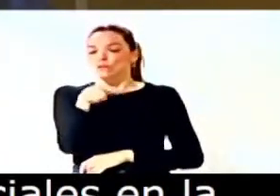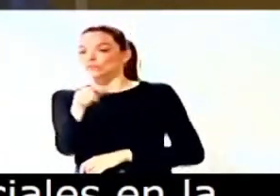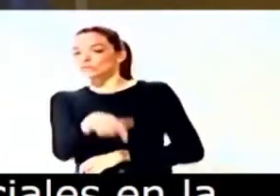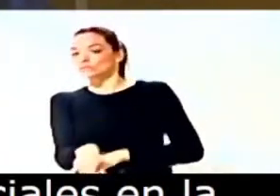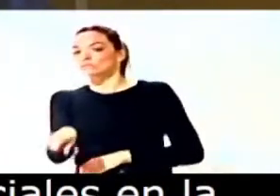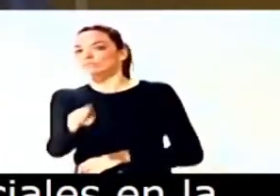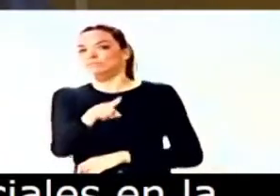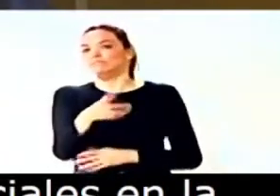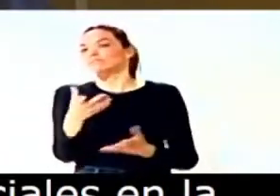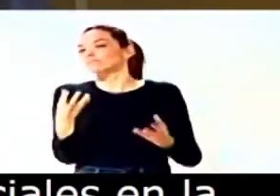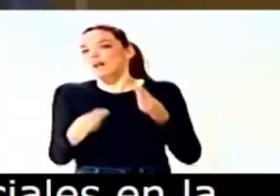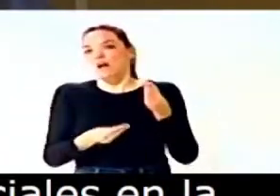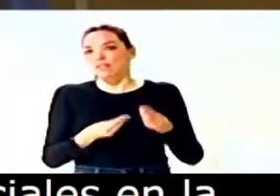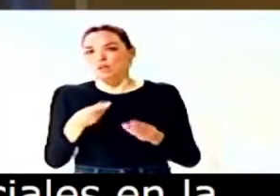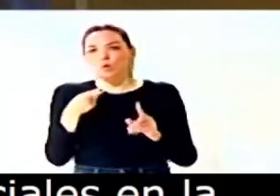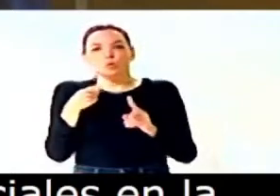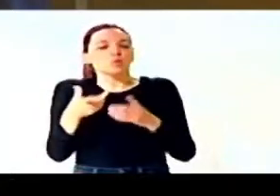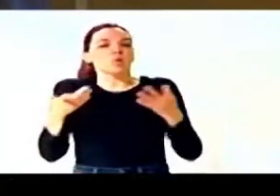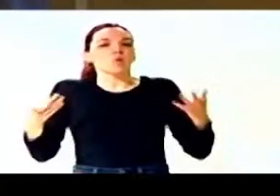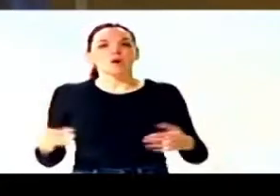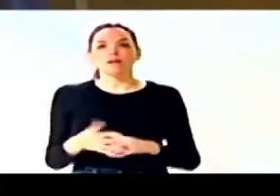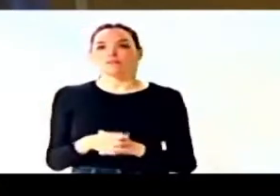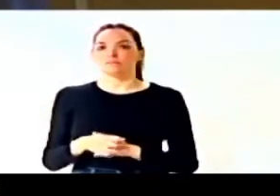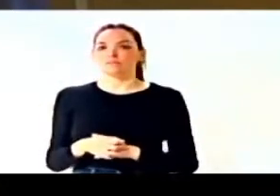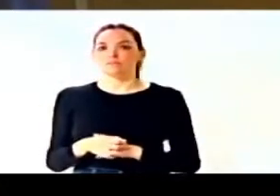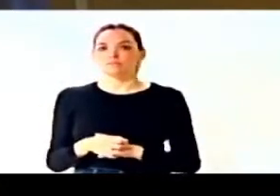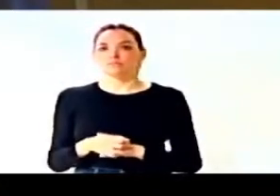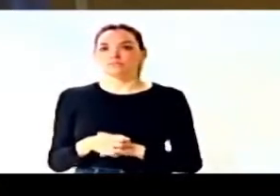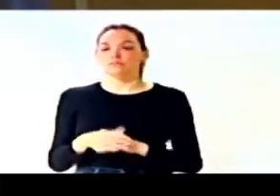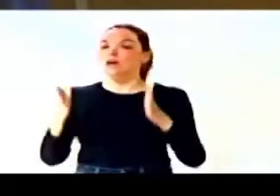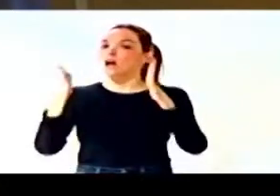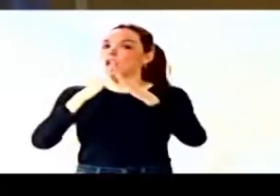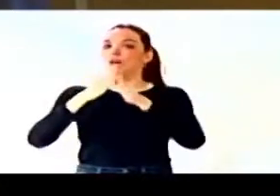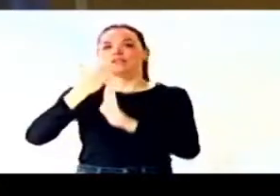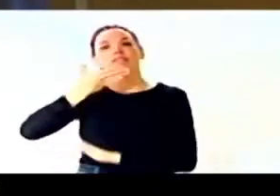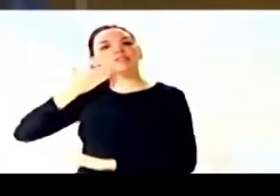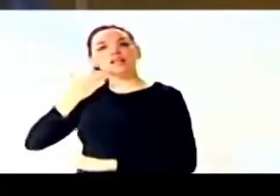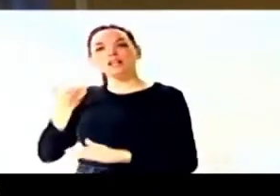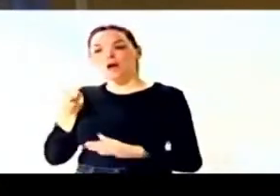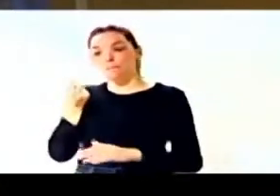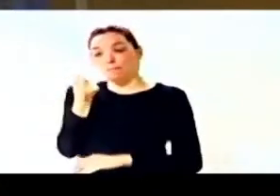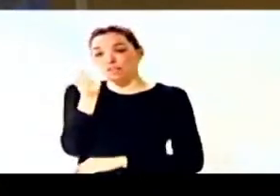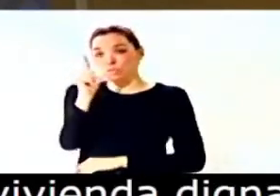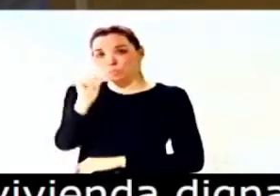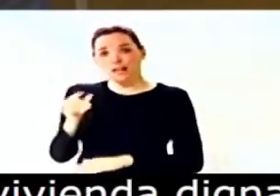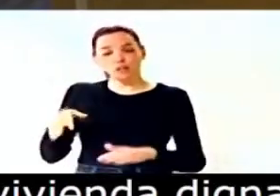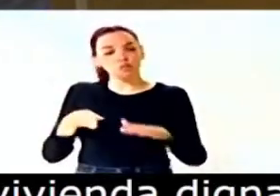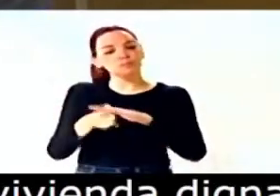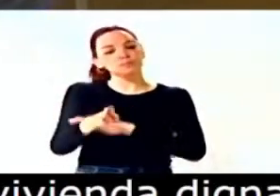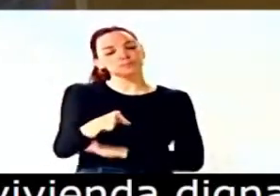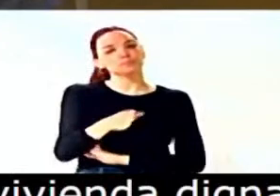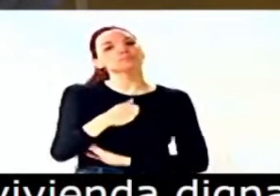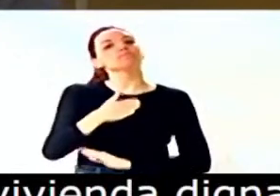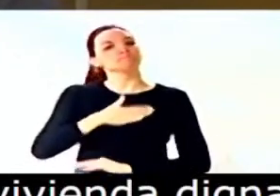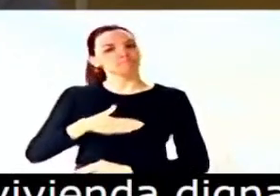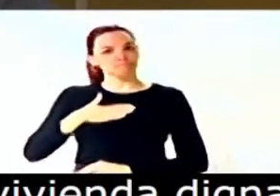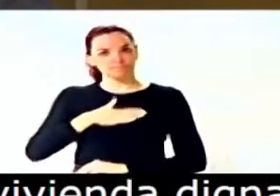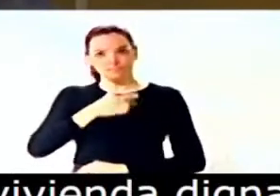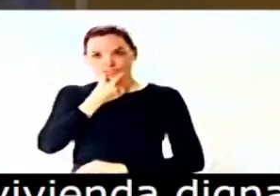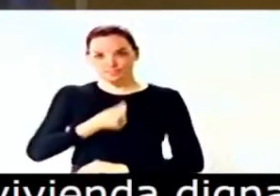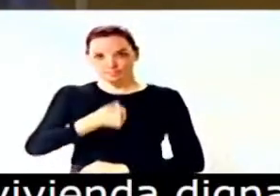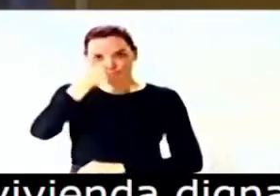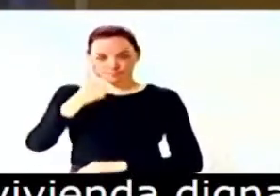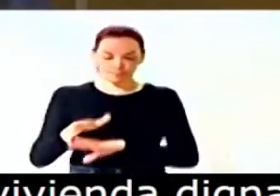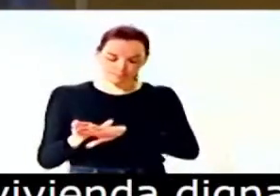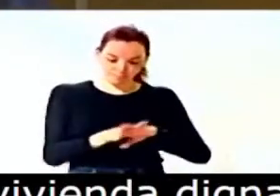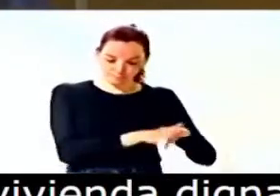precisamente garantizando el acceso a una vivienda digna y a precios asequibles. Por otro